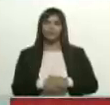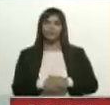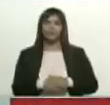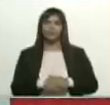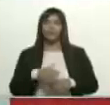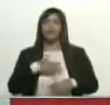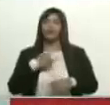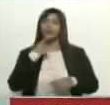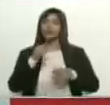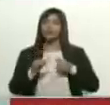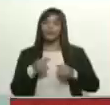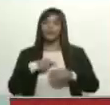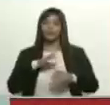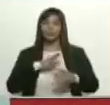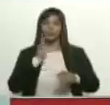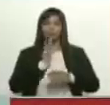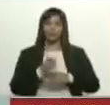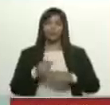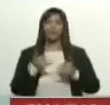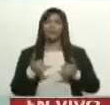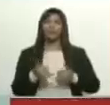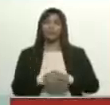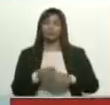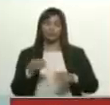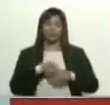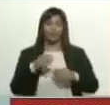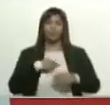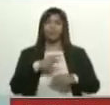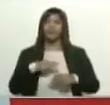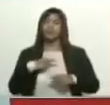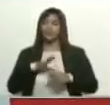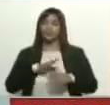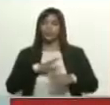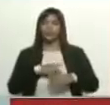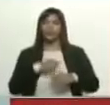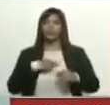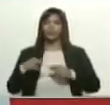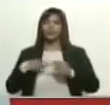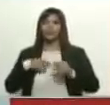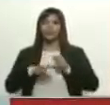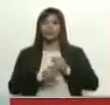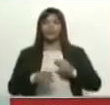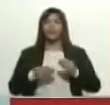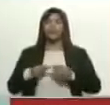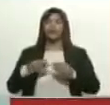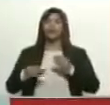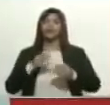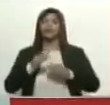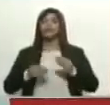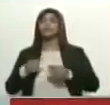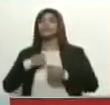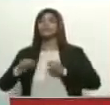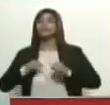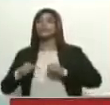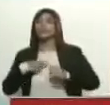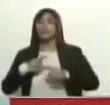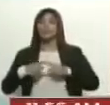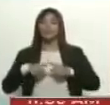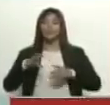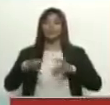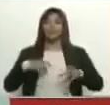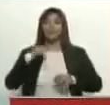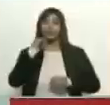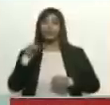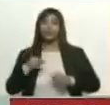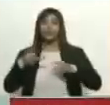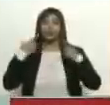Quiero destacar que los condenados actuaron como miembros de esa estructura delictiva en la ejecución de acciones en distintos estados como el Zulia,